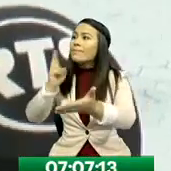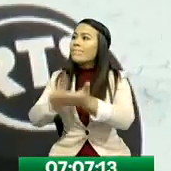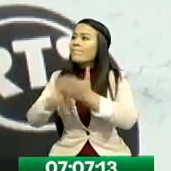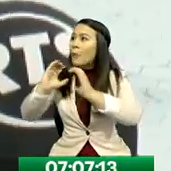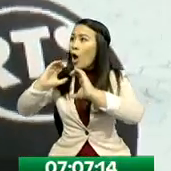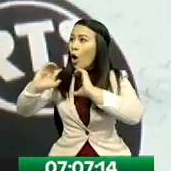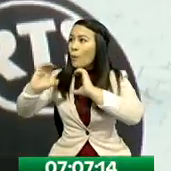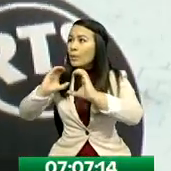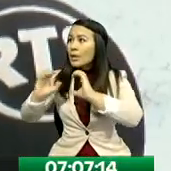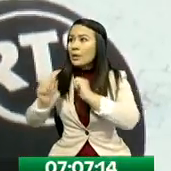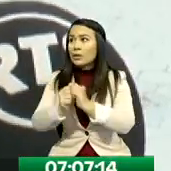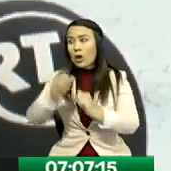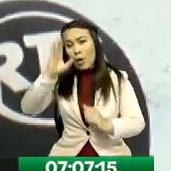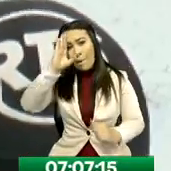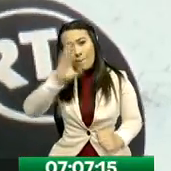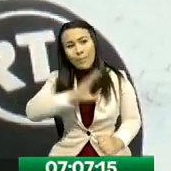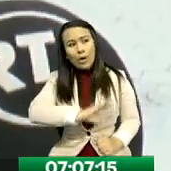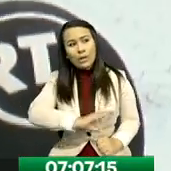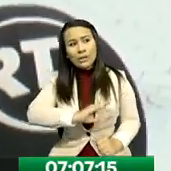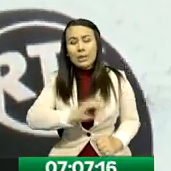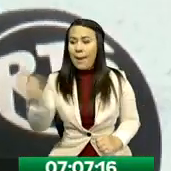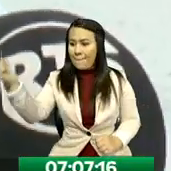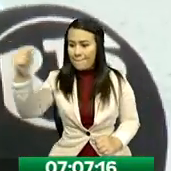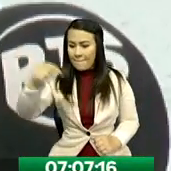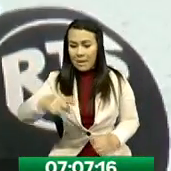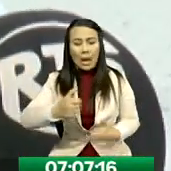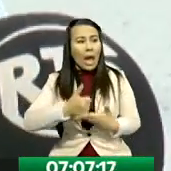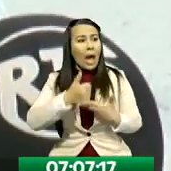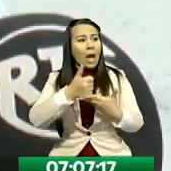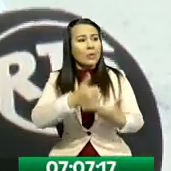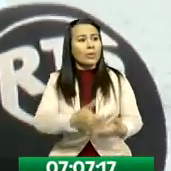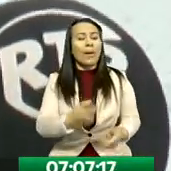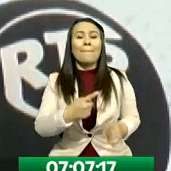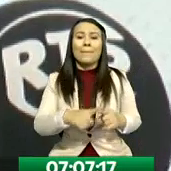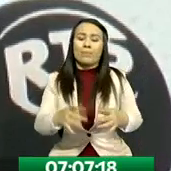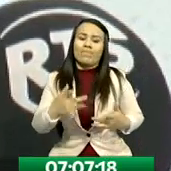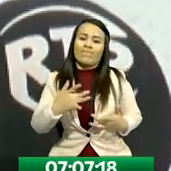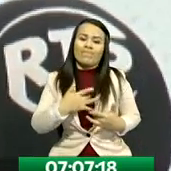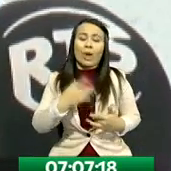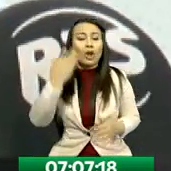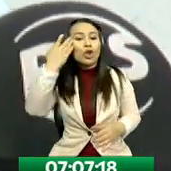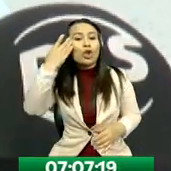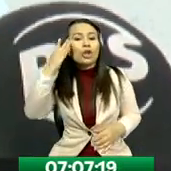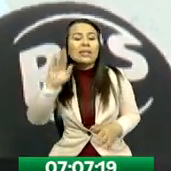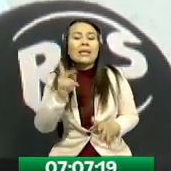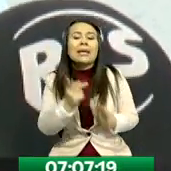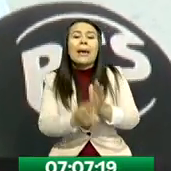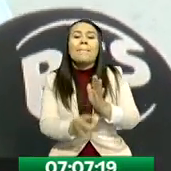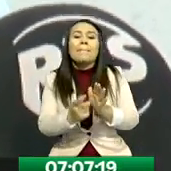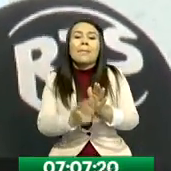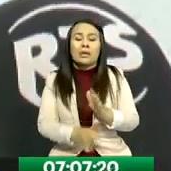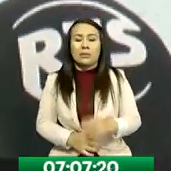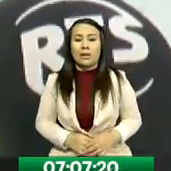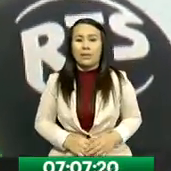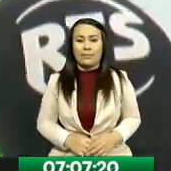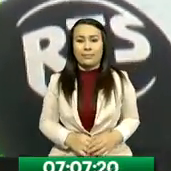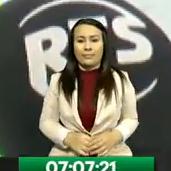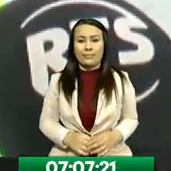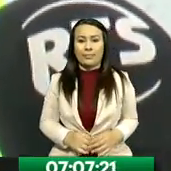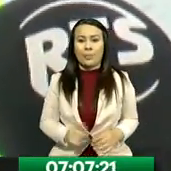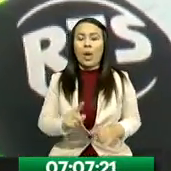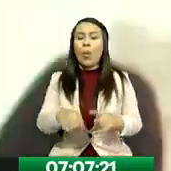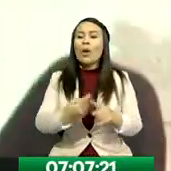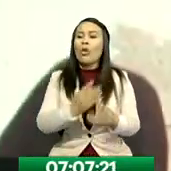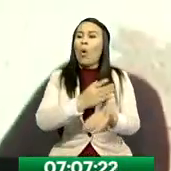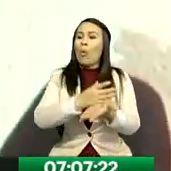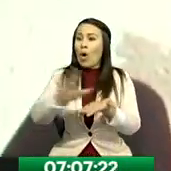con inteligencia de la policía que nos ayuda. Pero lastimosamente no sé qué pasa. Pero al momento los retiran y luego